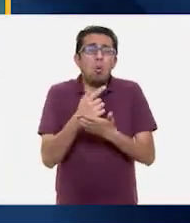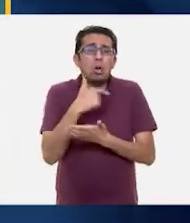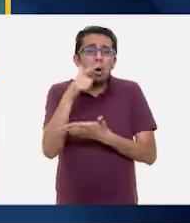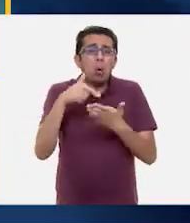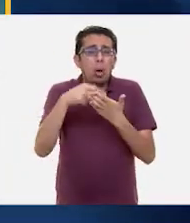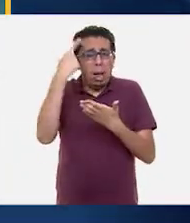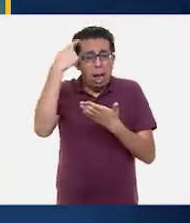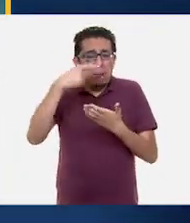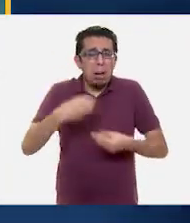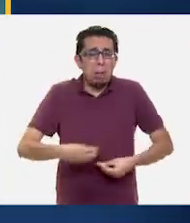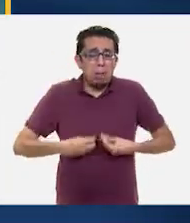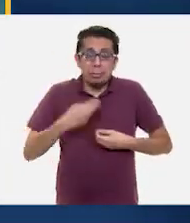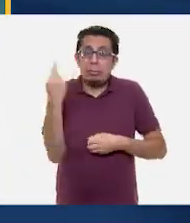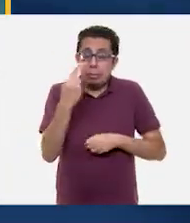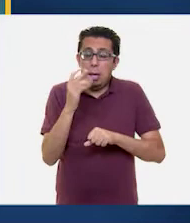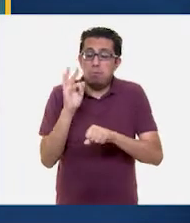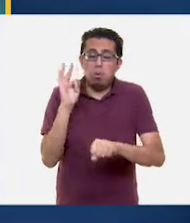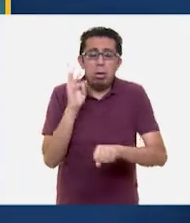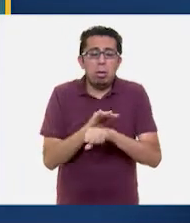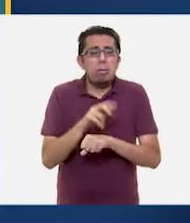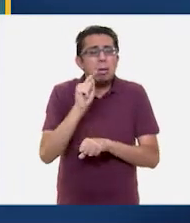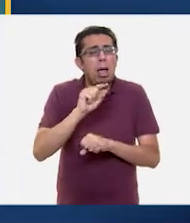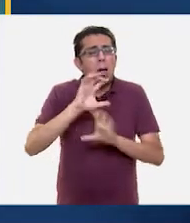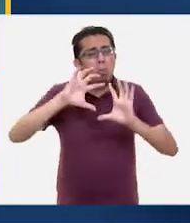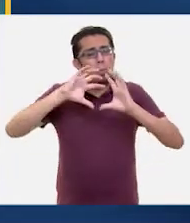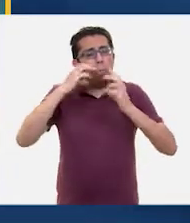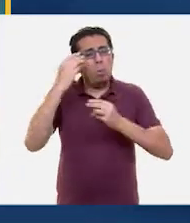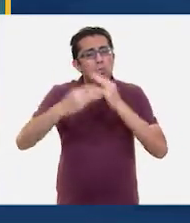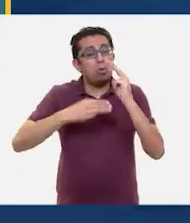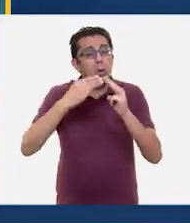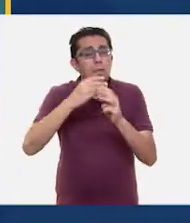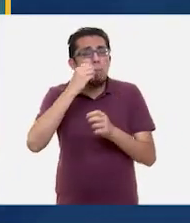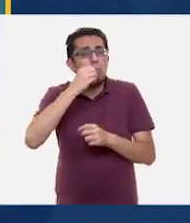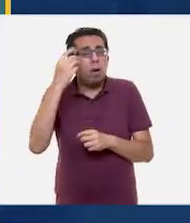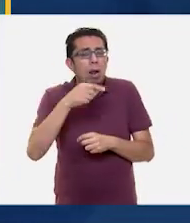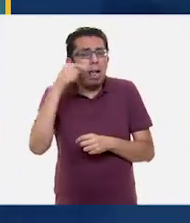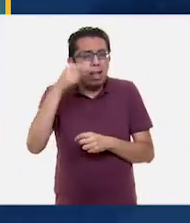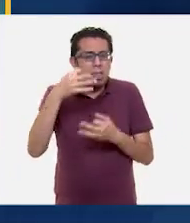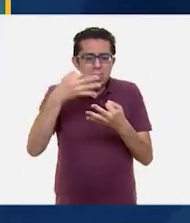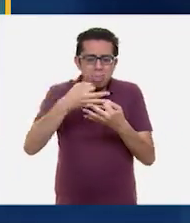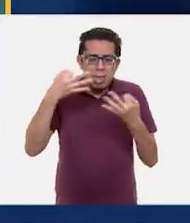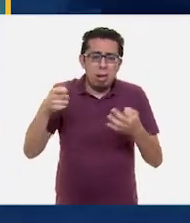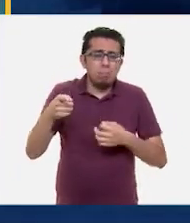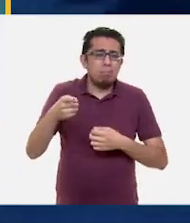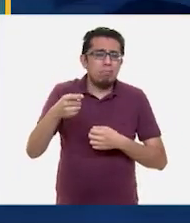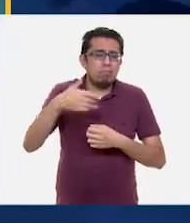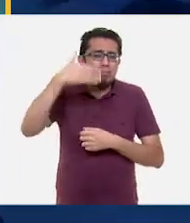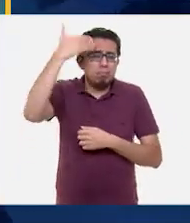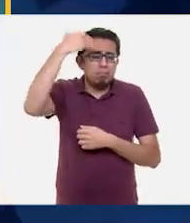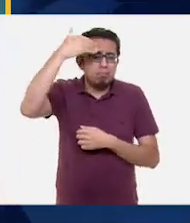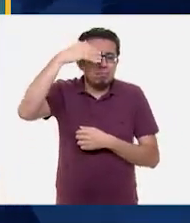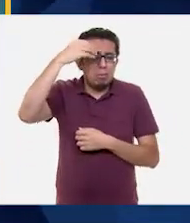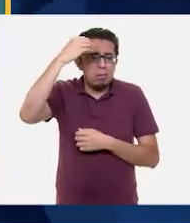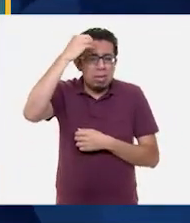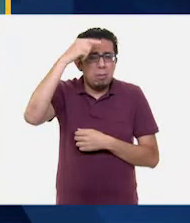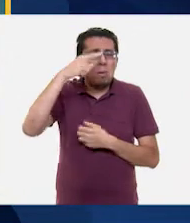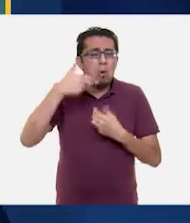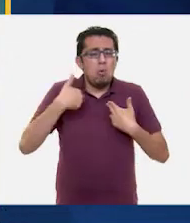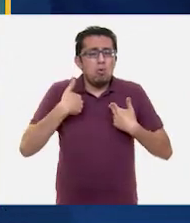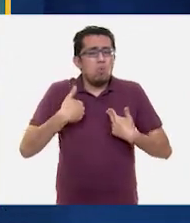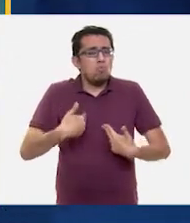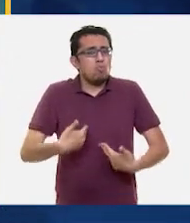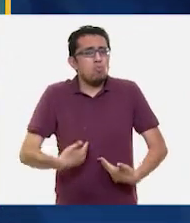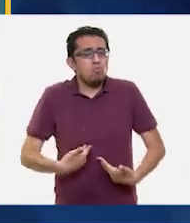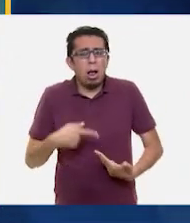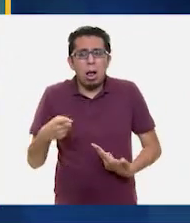necesitamos protegerlo. ¡Es fabuloso nuestro planeta! La Madre Tierra es muy sabia y la humanidad no ha podido explicar